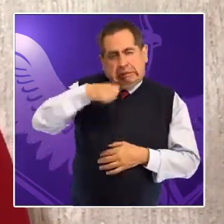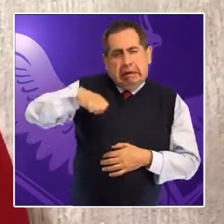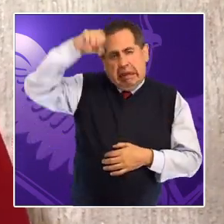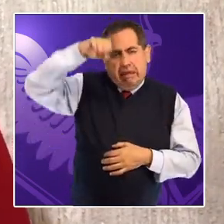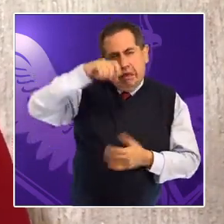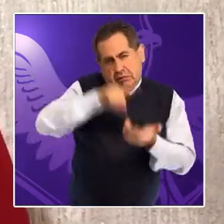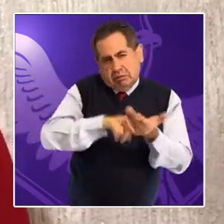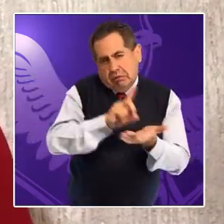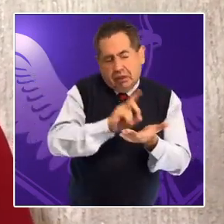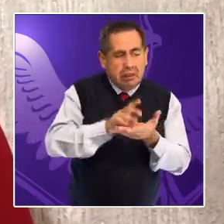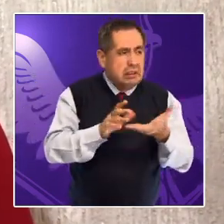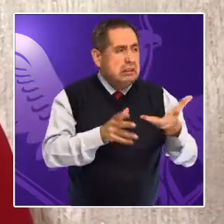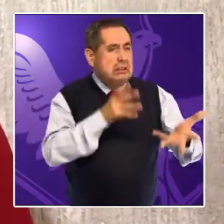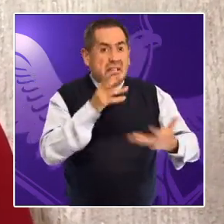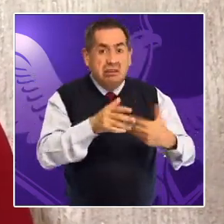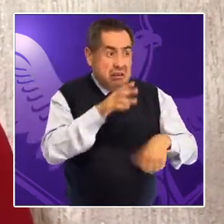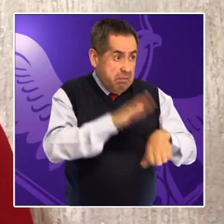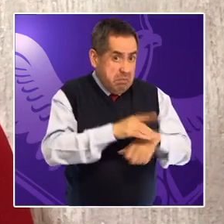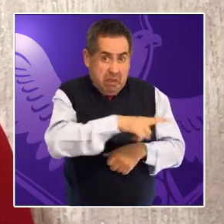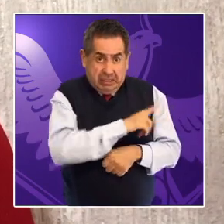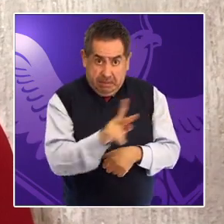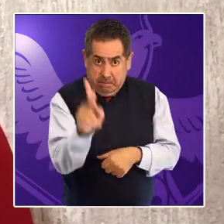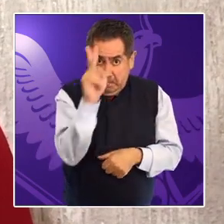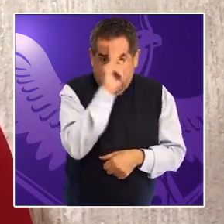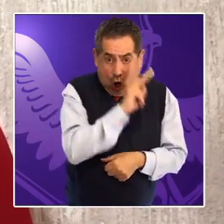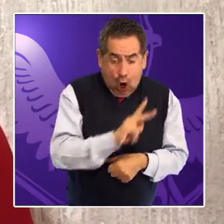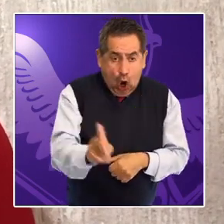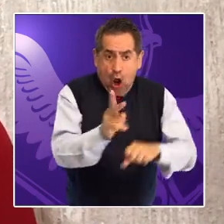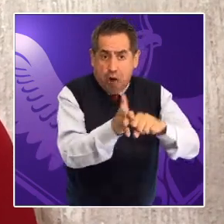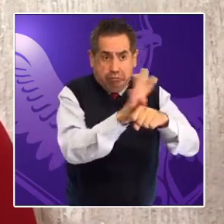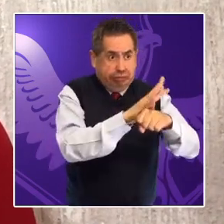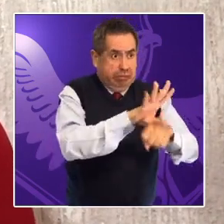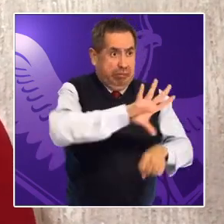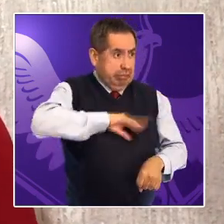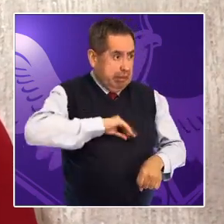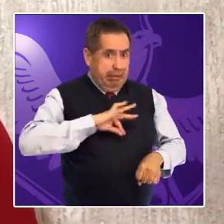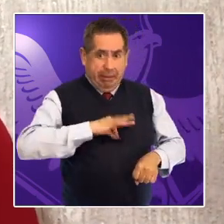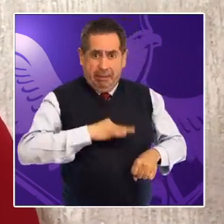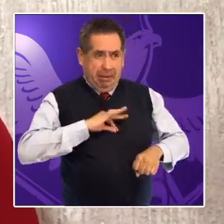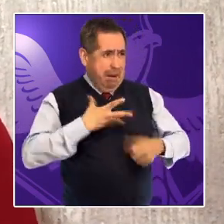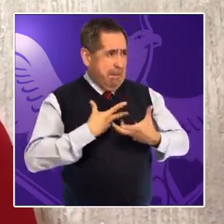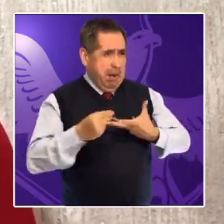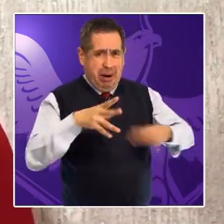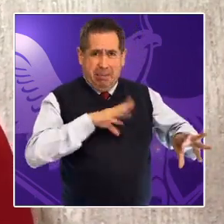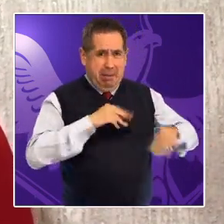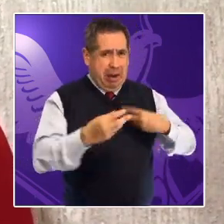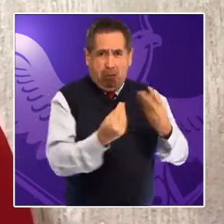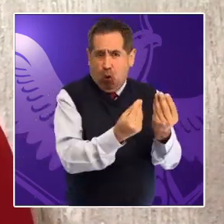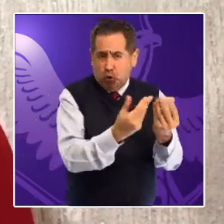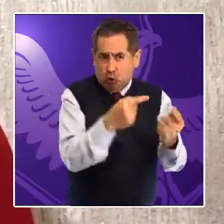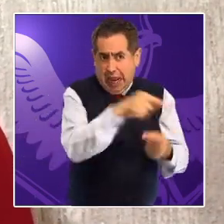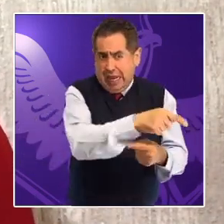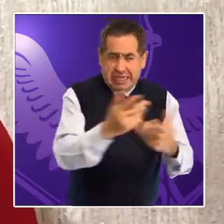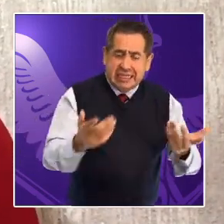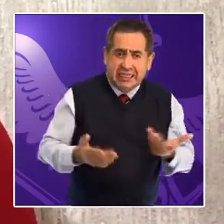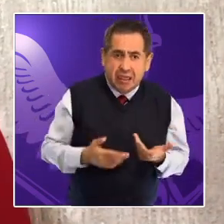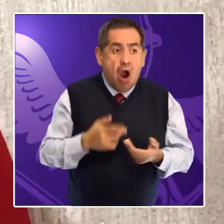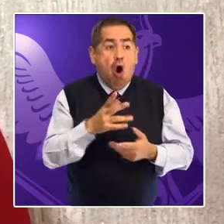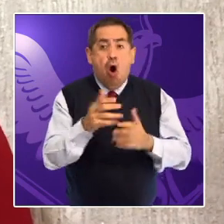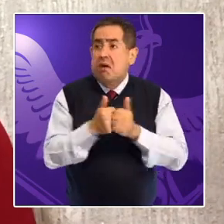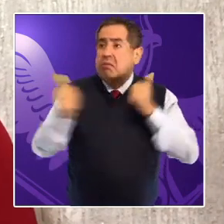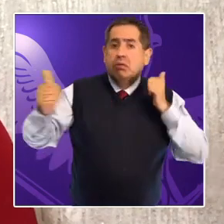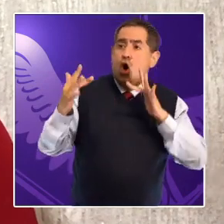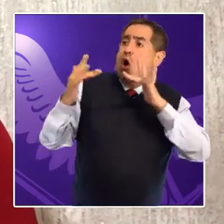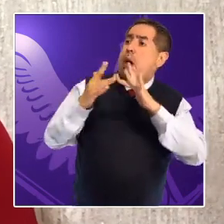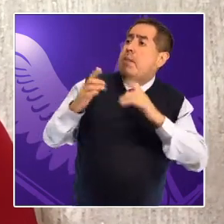edad, pues son focos más peligrosos del coronavirus. Y muchas veces están además incomunicados con